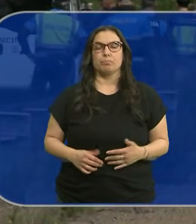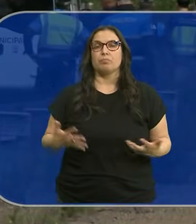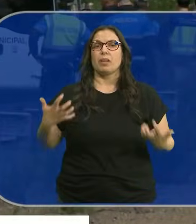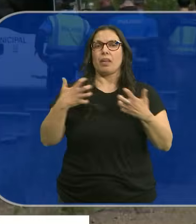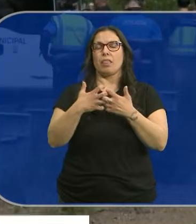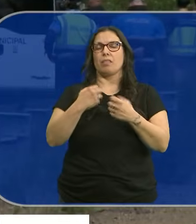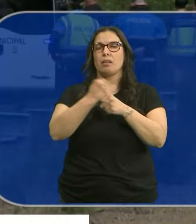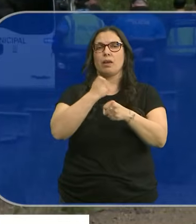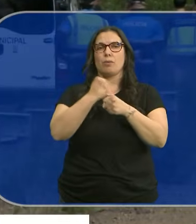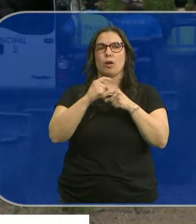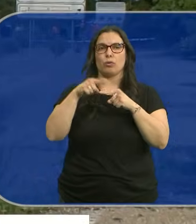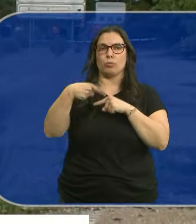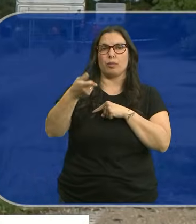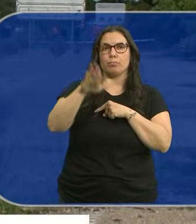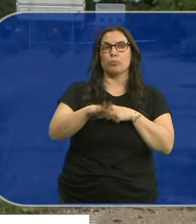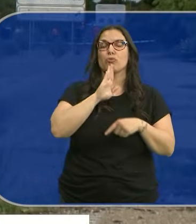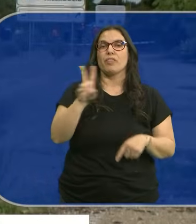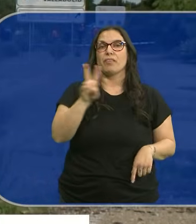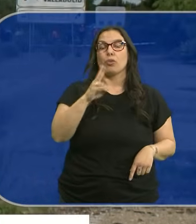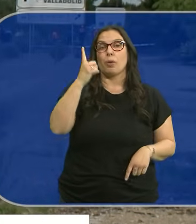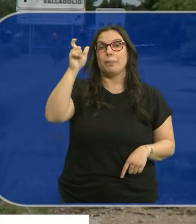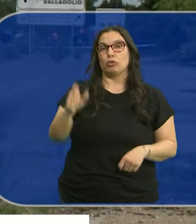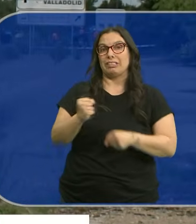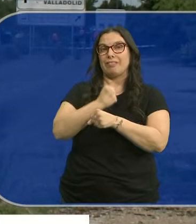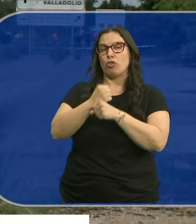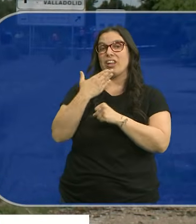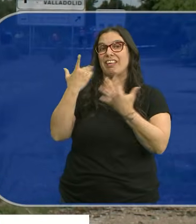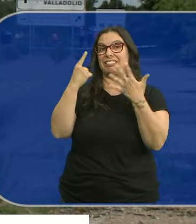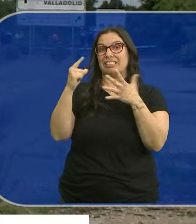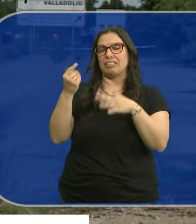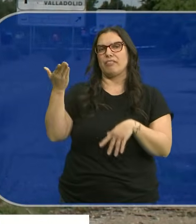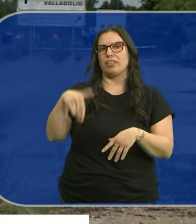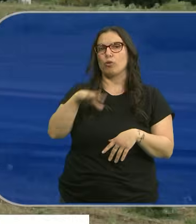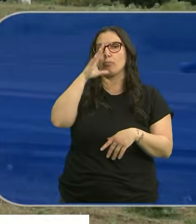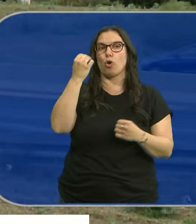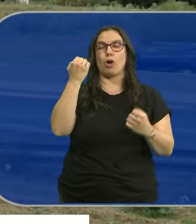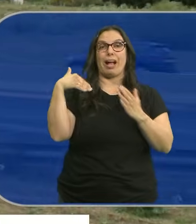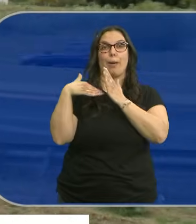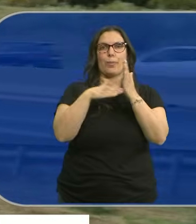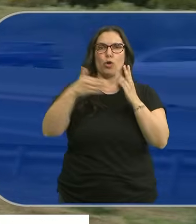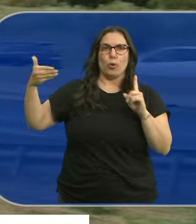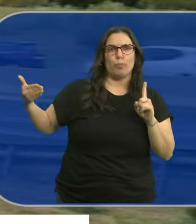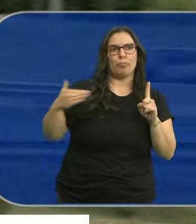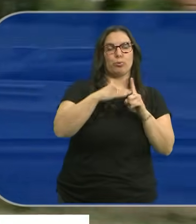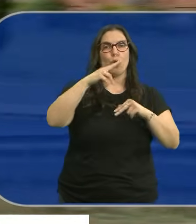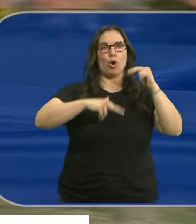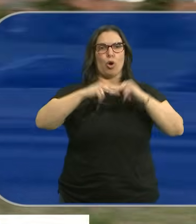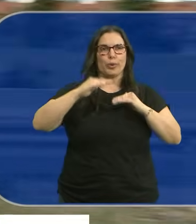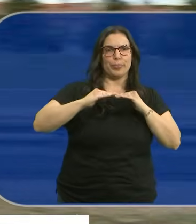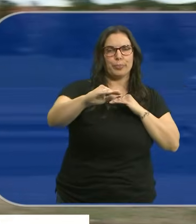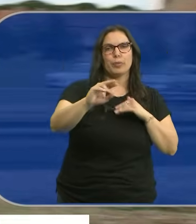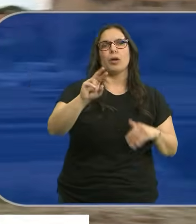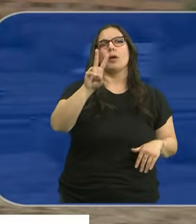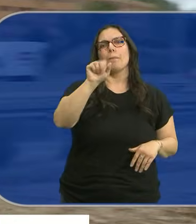Accidente laboral mortal esta mañana en Valladolid. Un trabajador de 60 años ha fallecido tras ser atropellado por un camión en las obras de asfaltado de